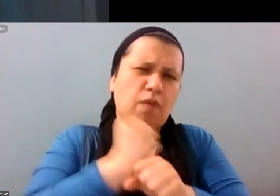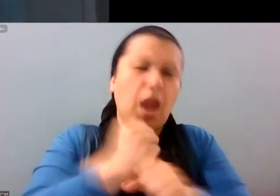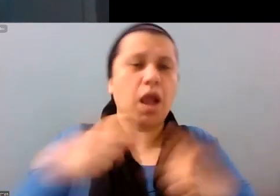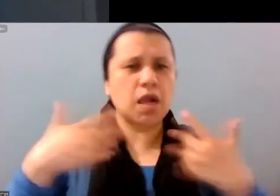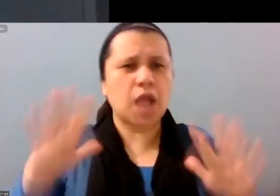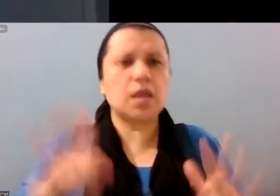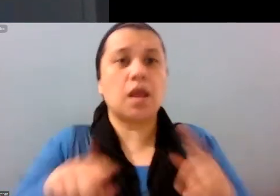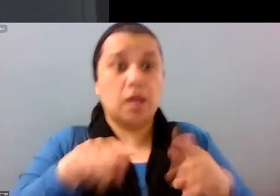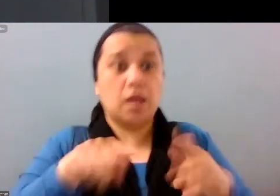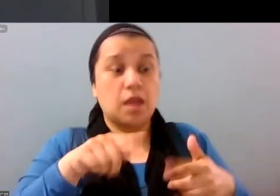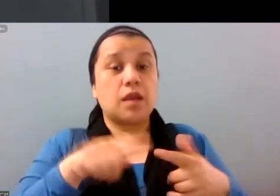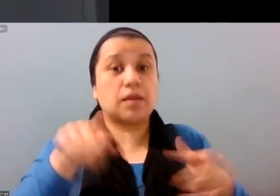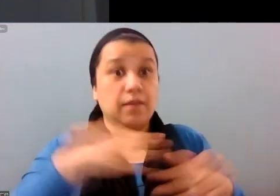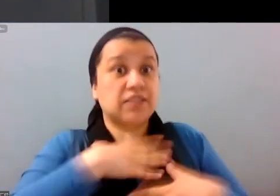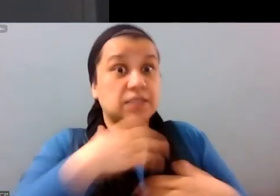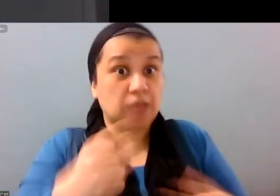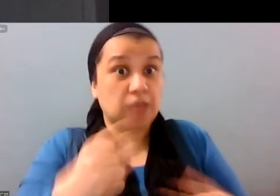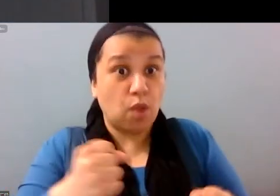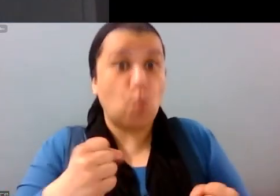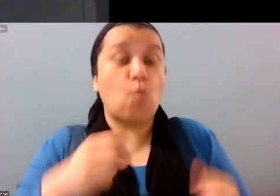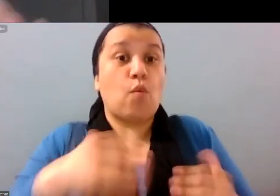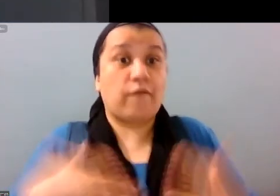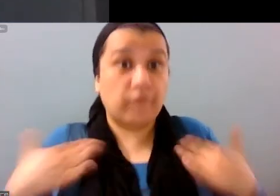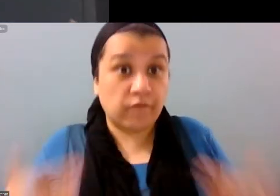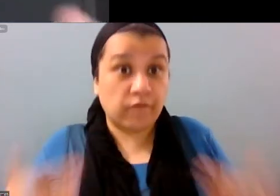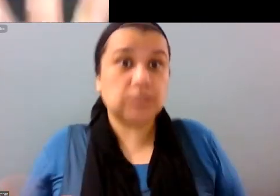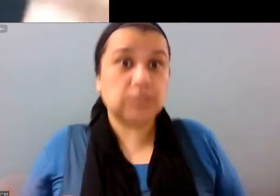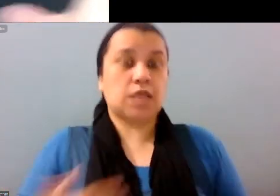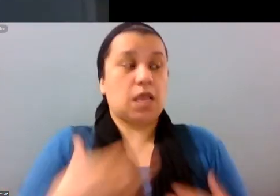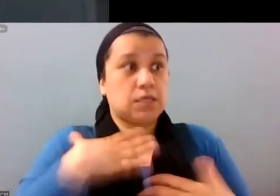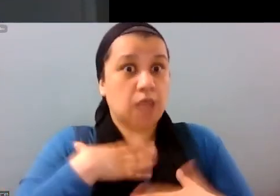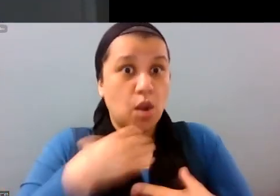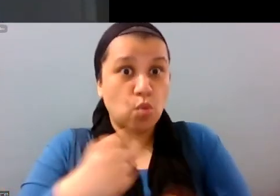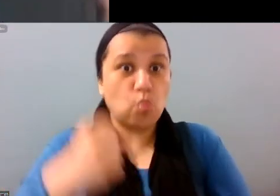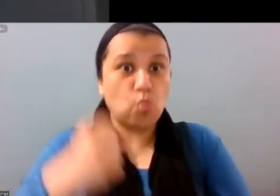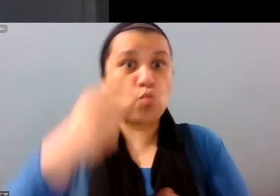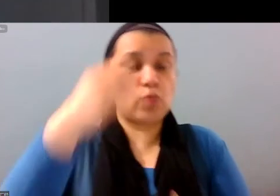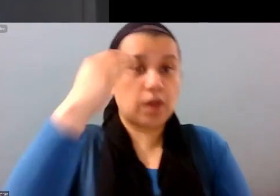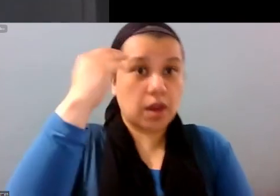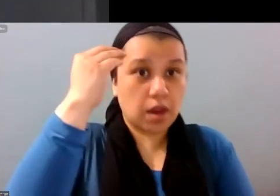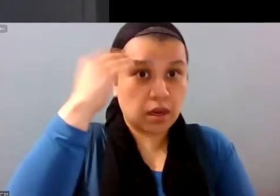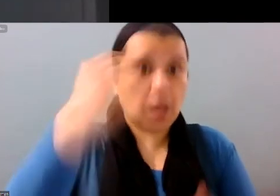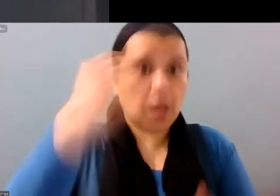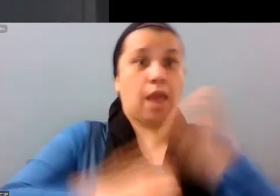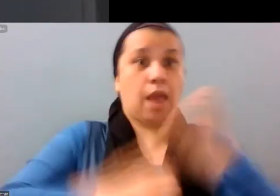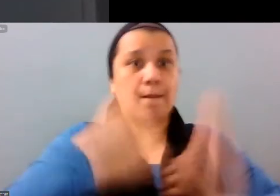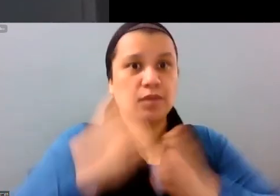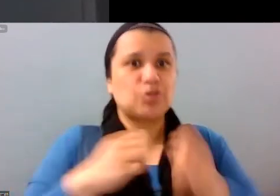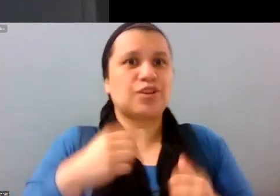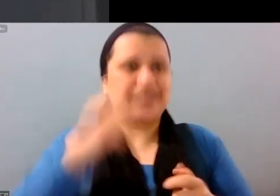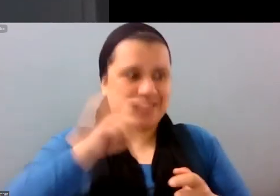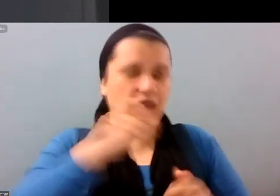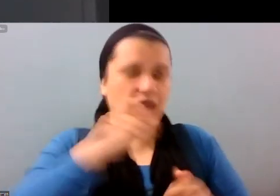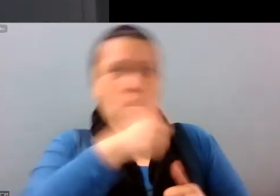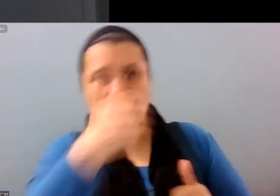salud física y emocional de todas estas personas no olvidarnos que somos un todo que también hay necesidades en otras áreas